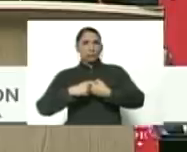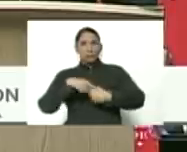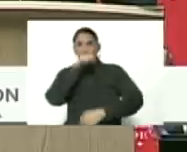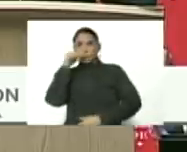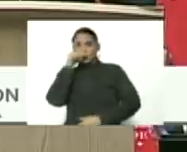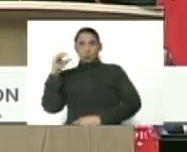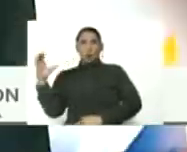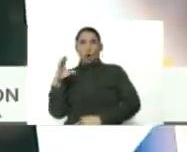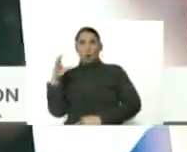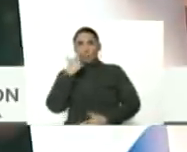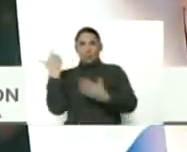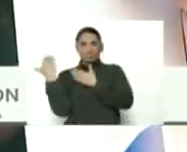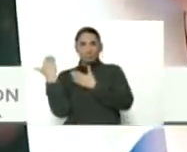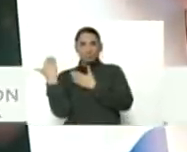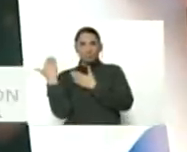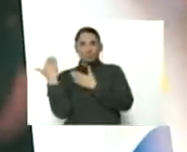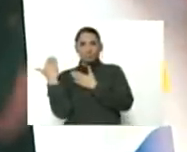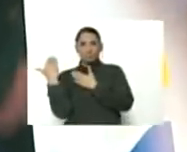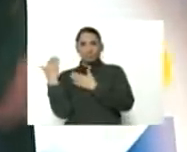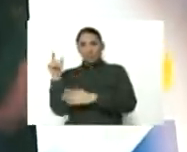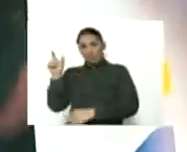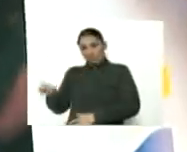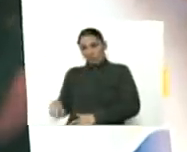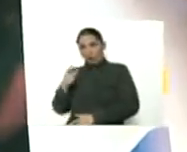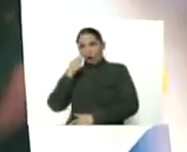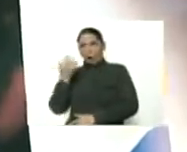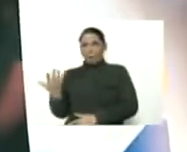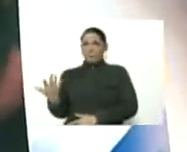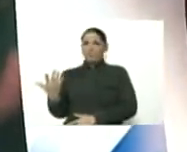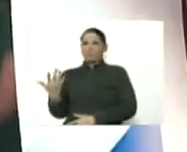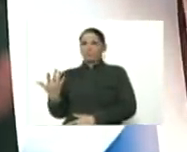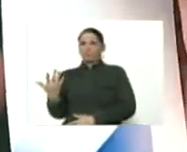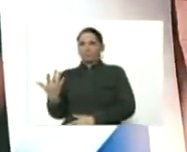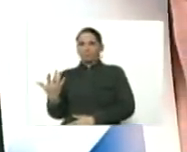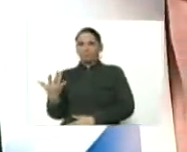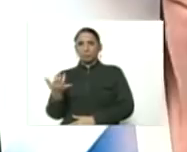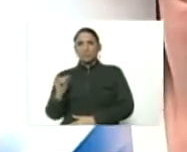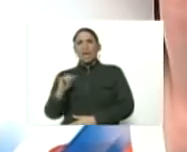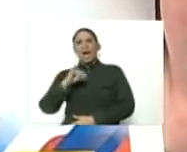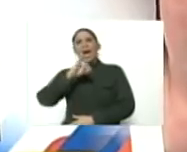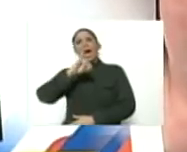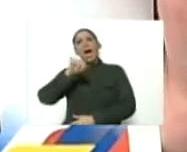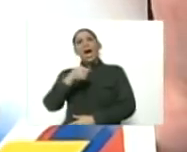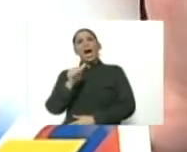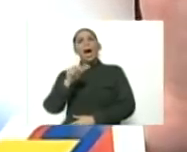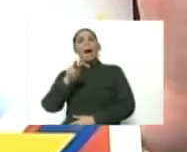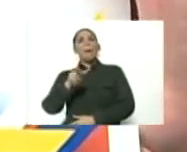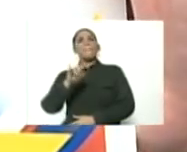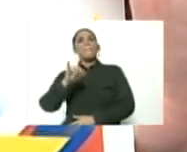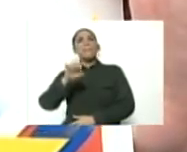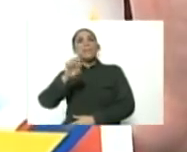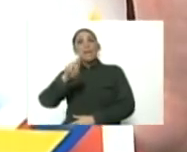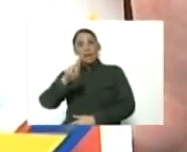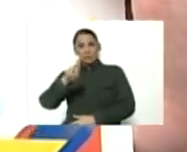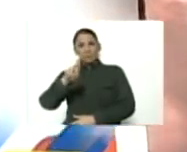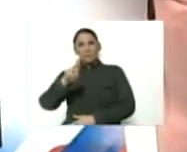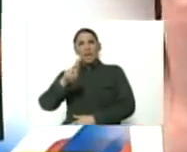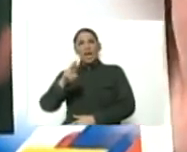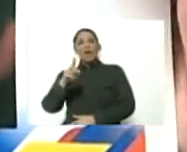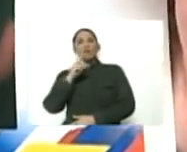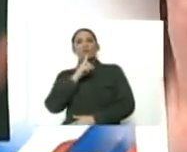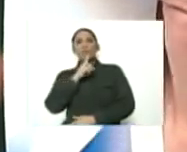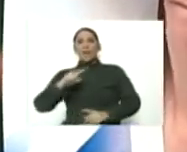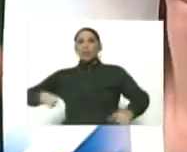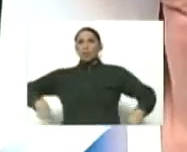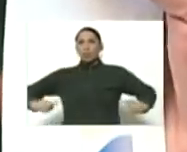colombiano. Esta joya que está aquí, Elkin Javier López Torres, alias Doble Rueda,